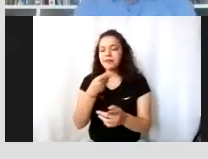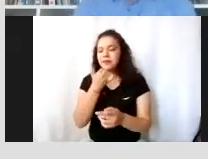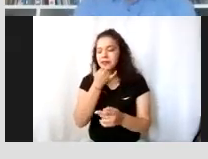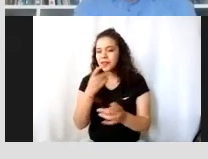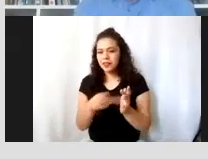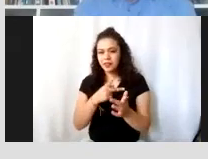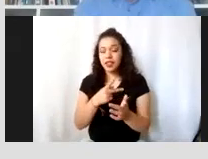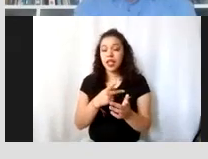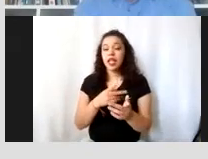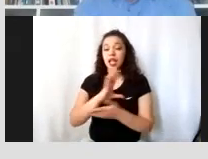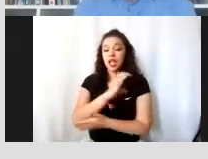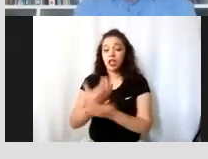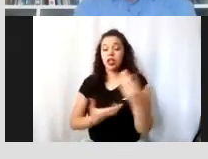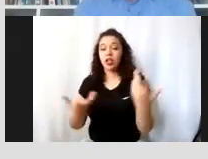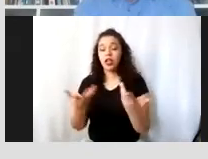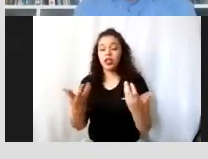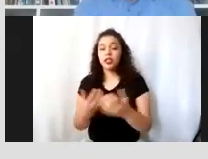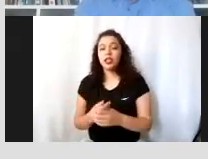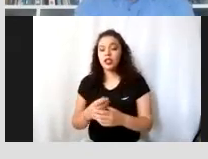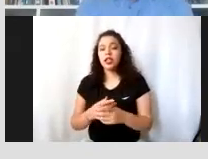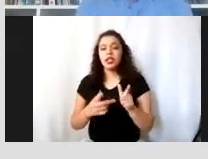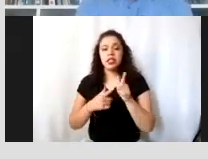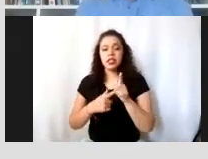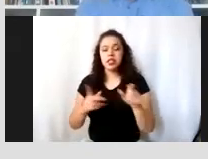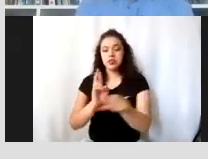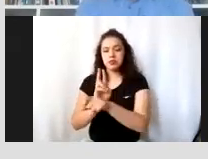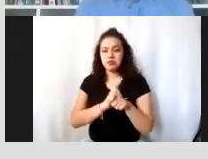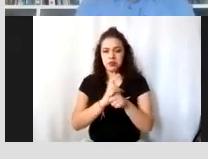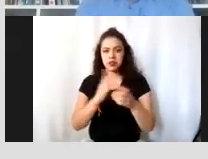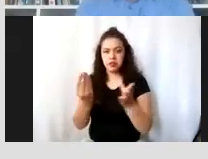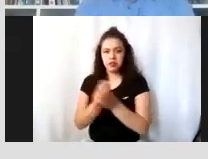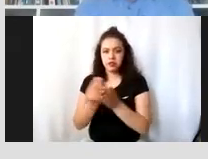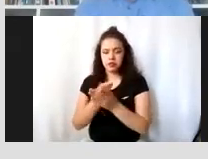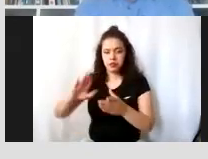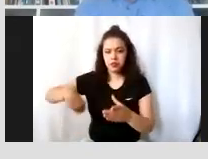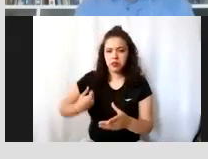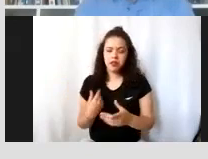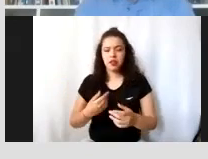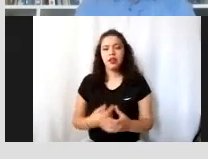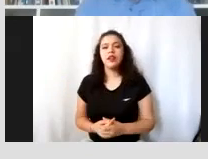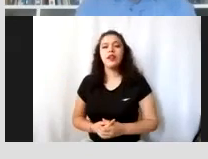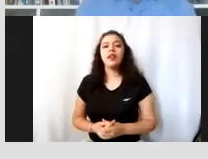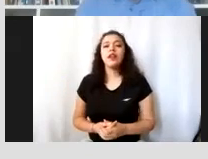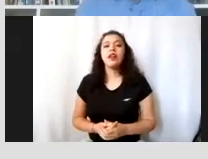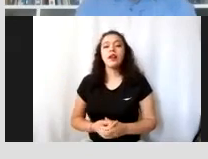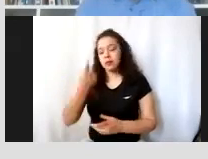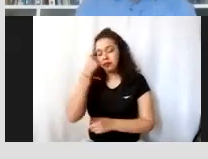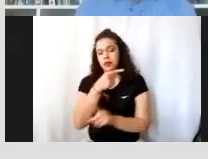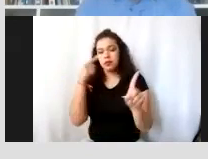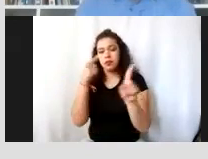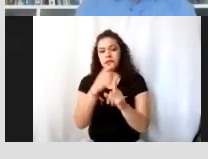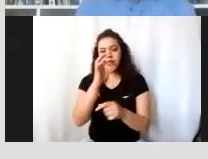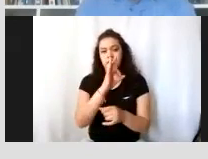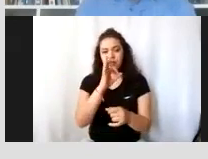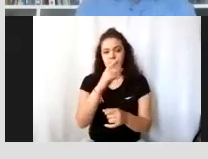celebrar el contrato que corresponda a mantener y custodiar el expediente e información respectiva a fin de cumplir cabalmente con las